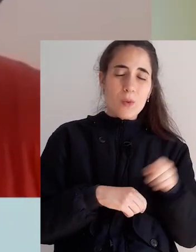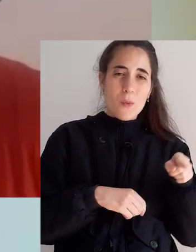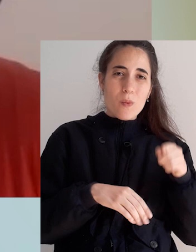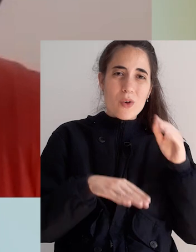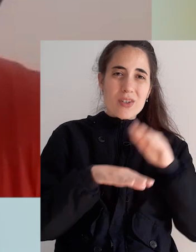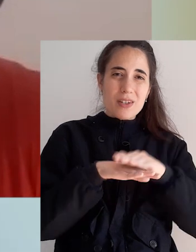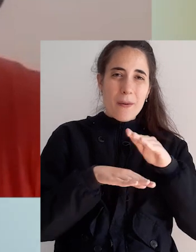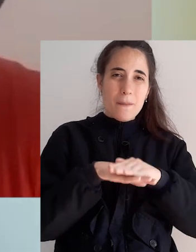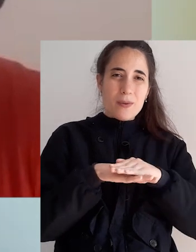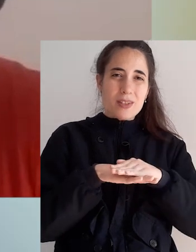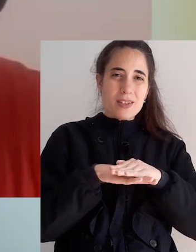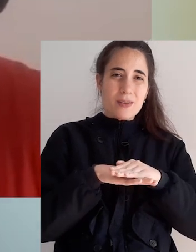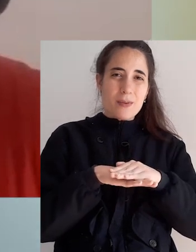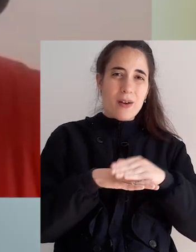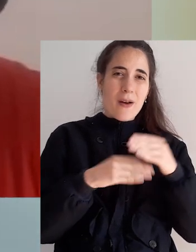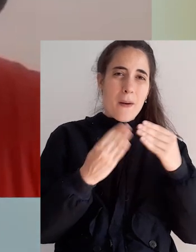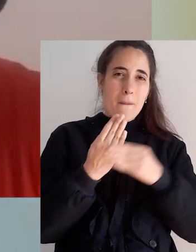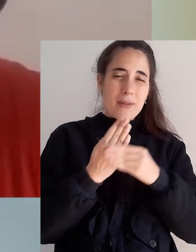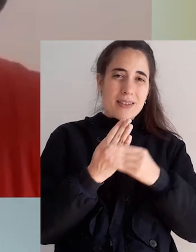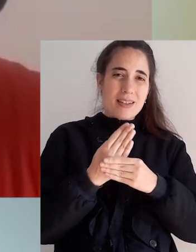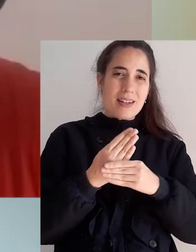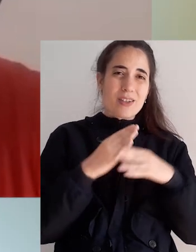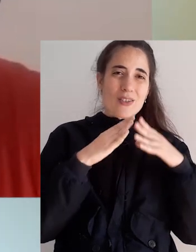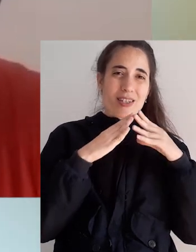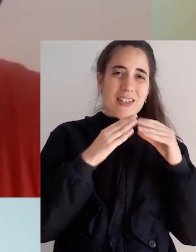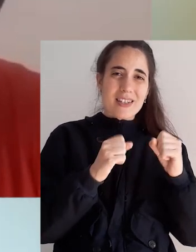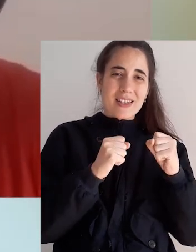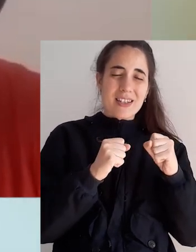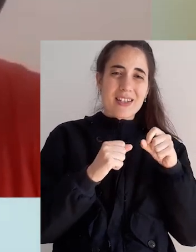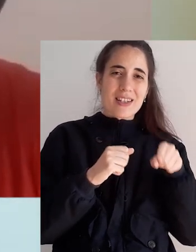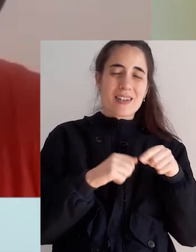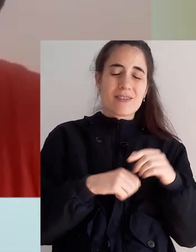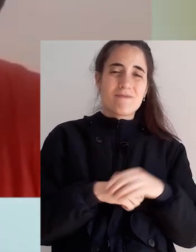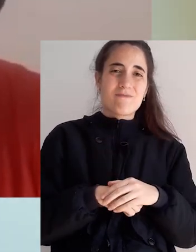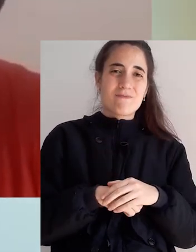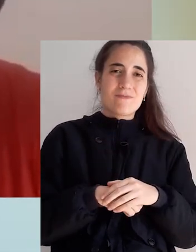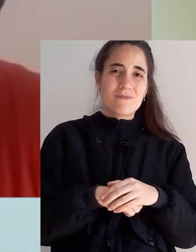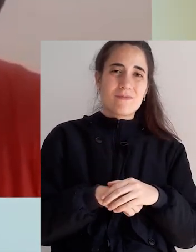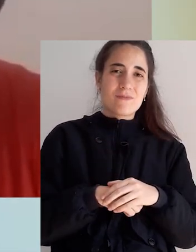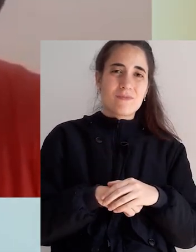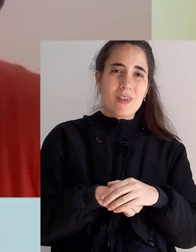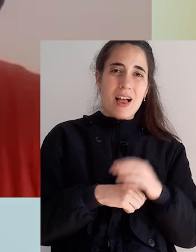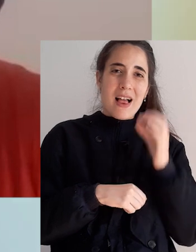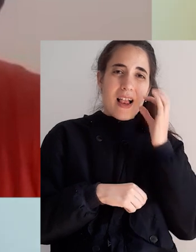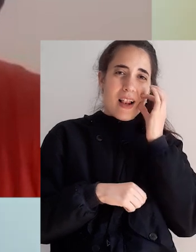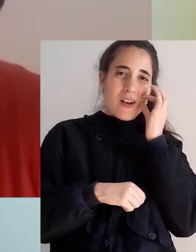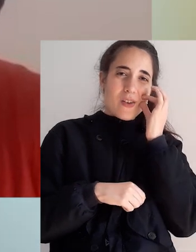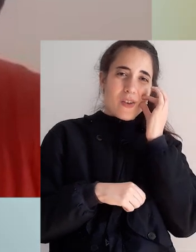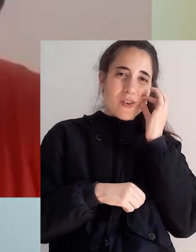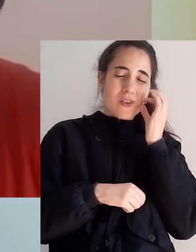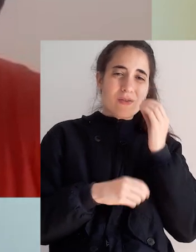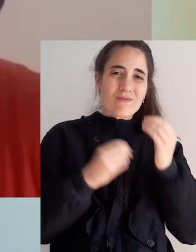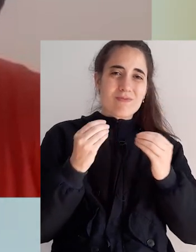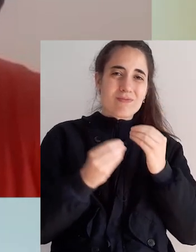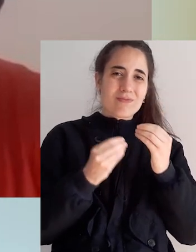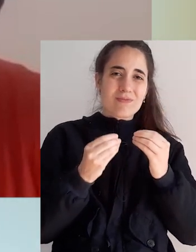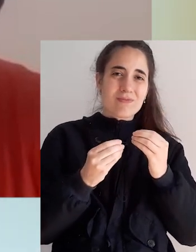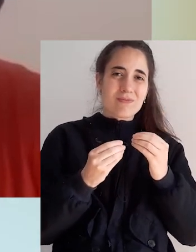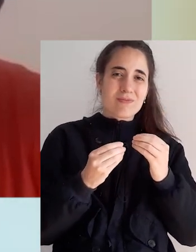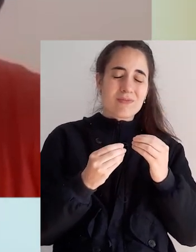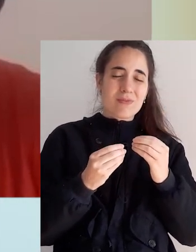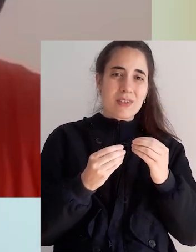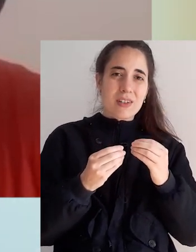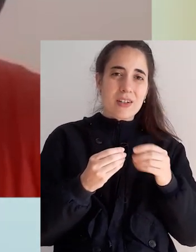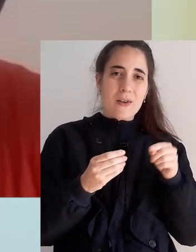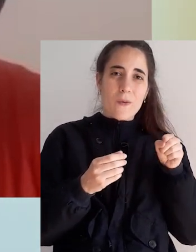verdad. Igualmente, nosotros nos sentimos halagados de poder contar con esta charla, este ratito, porque tengo